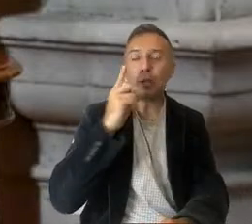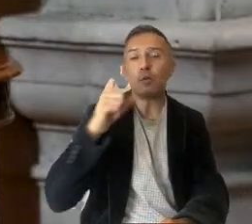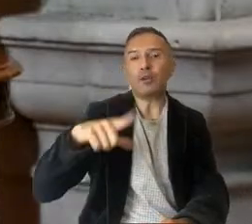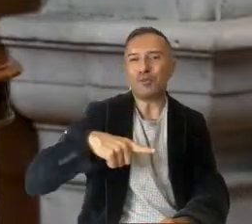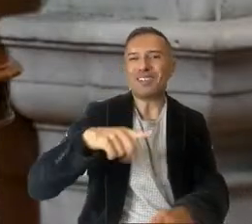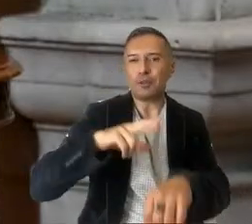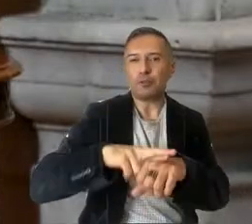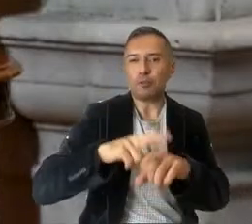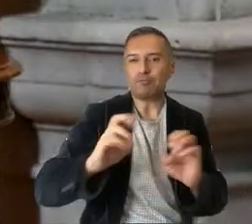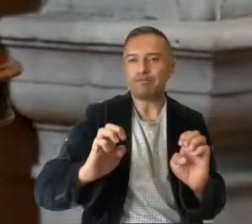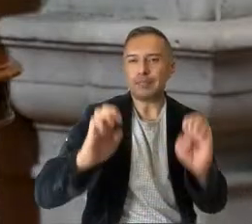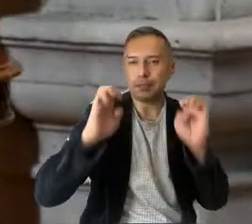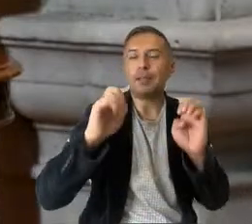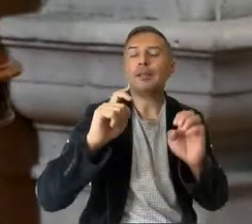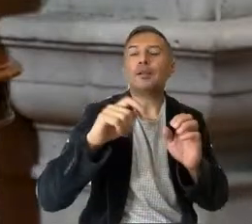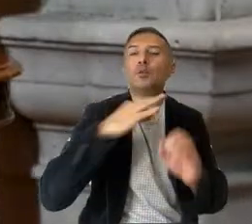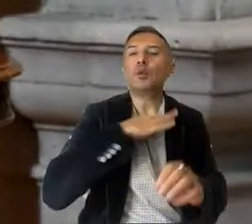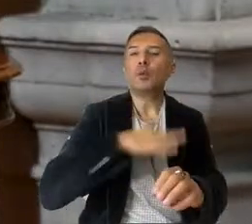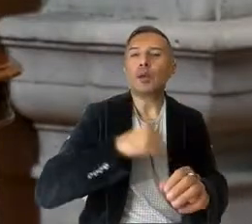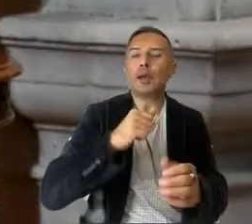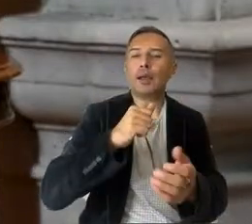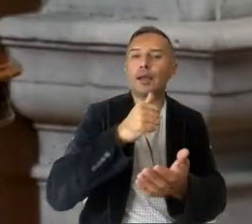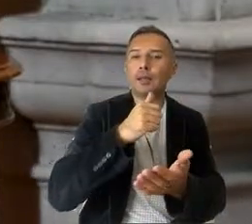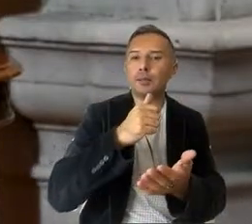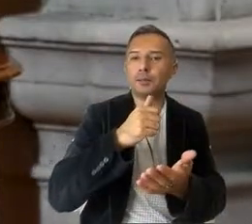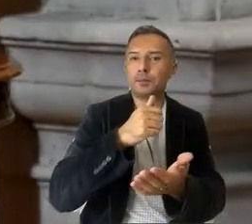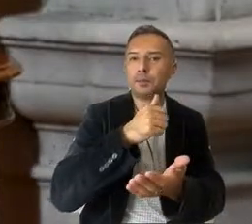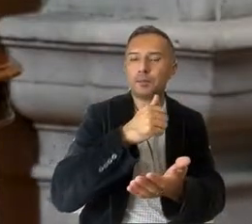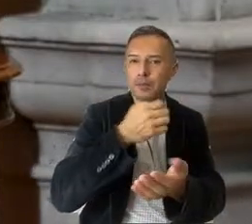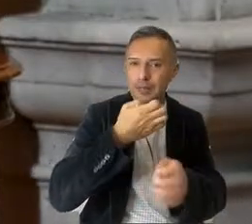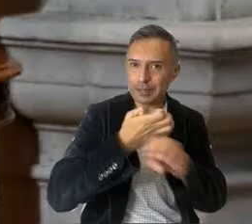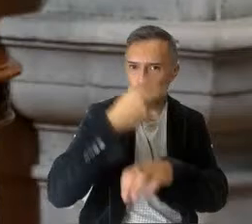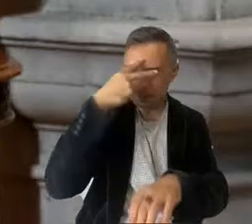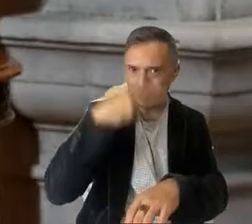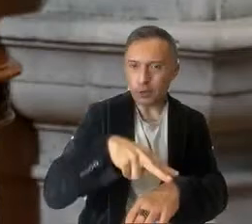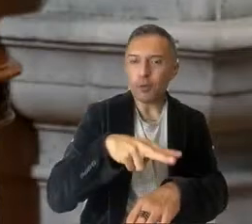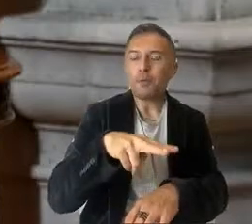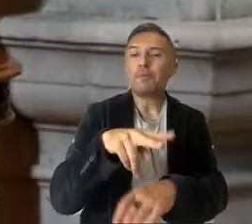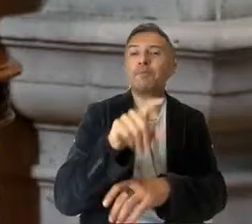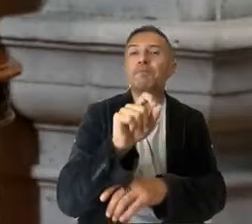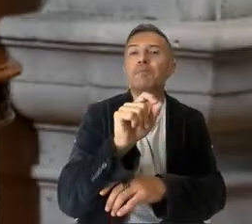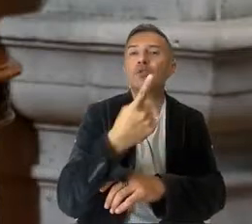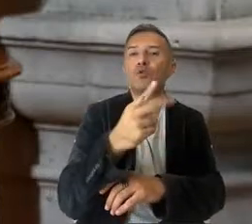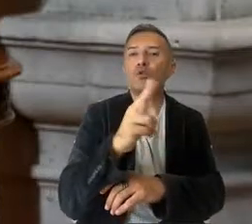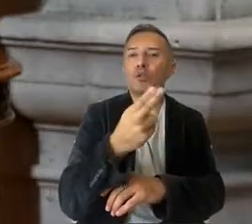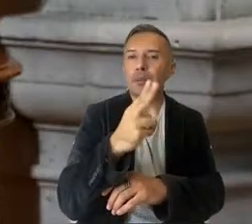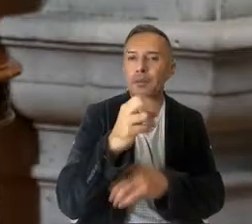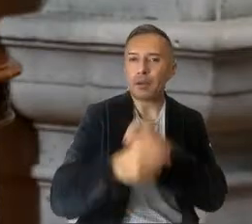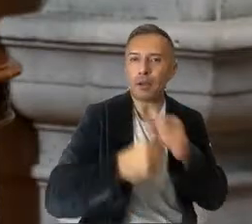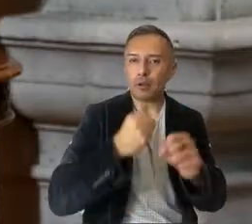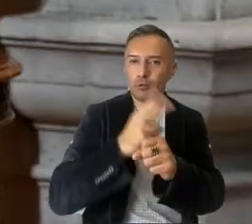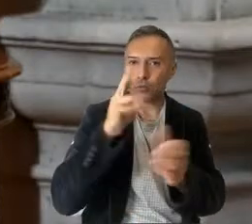Toluca de Lerdo, capital del Estado de México, a los 21 días del mes de noviembre del año